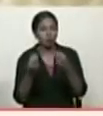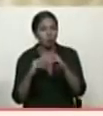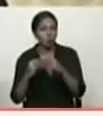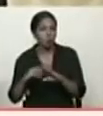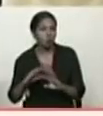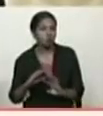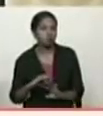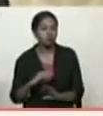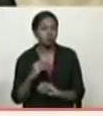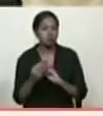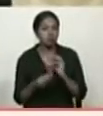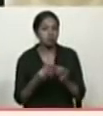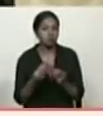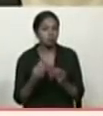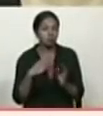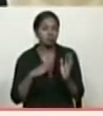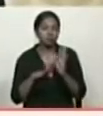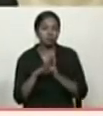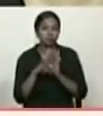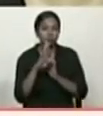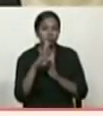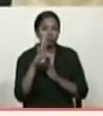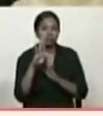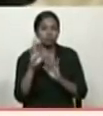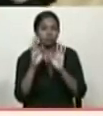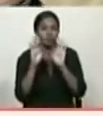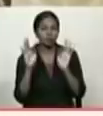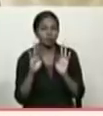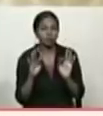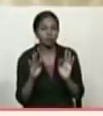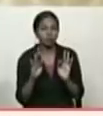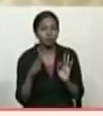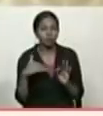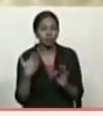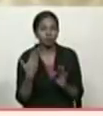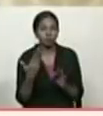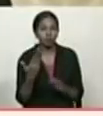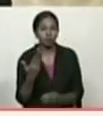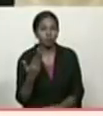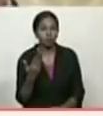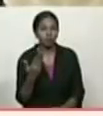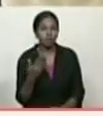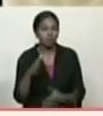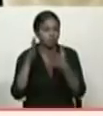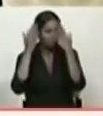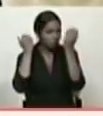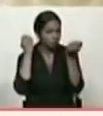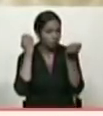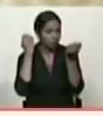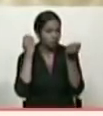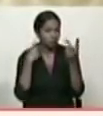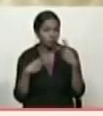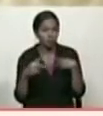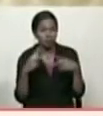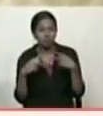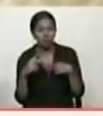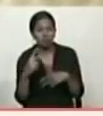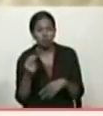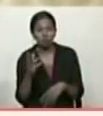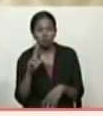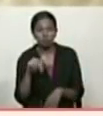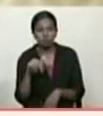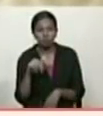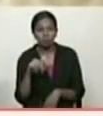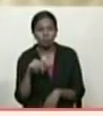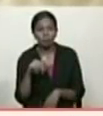y poder entonces avanzar de manera acelerada en una gran diplomacia que ya no solo es política y más allá incluso